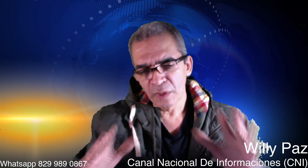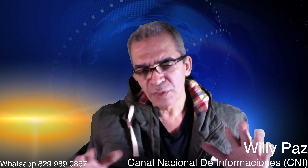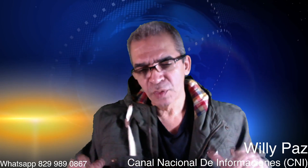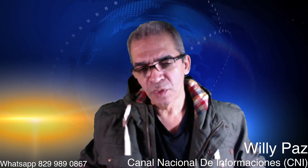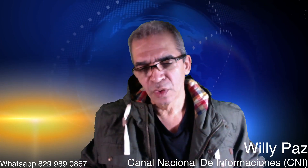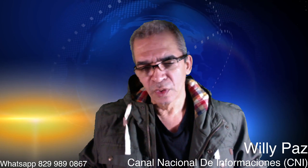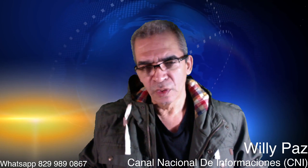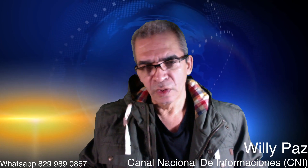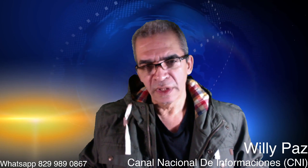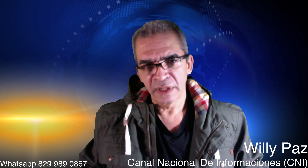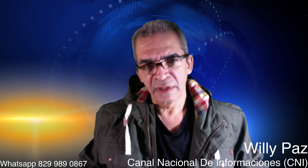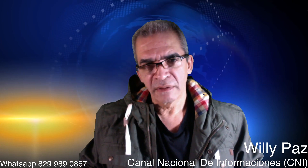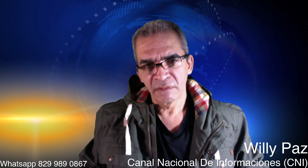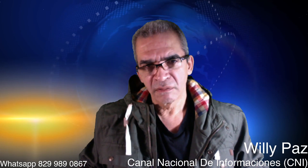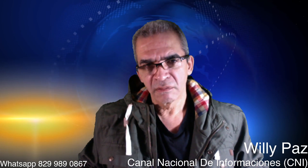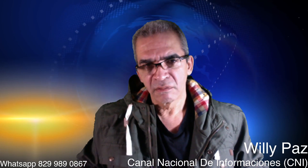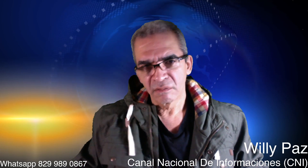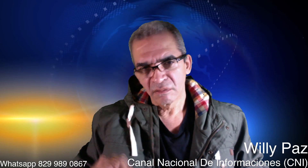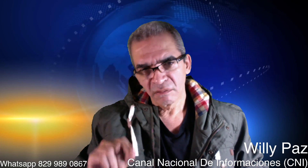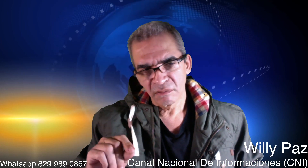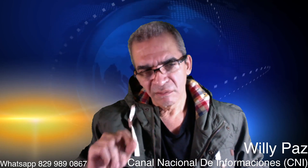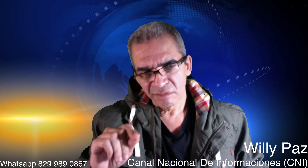Pero es un asunto